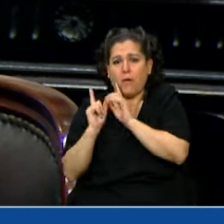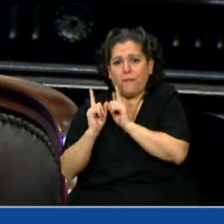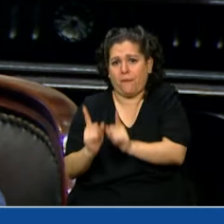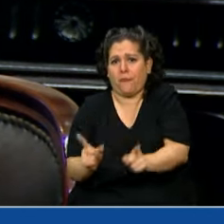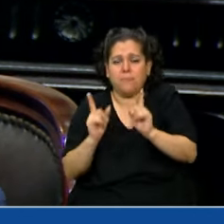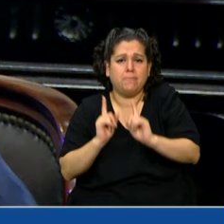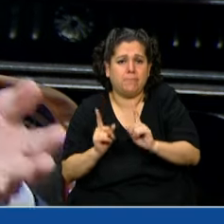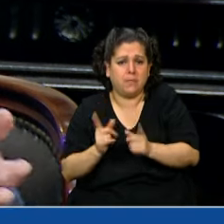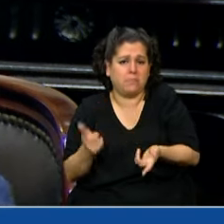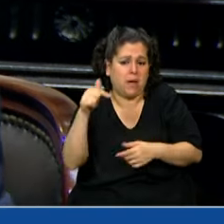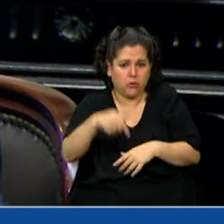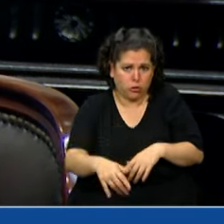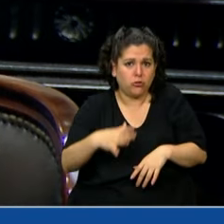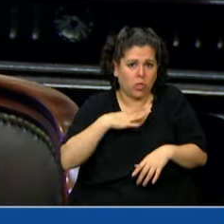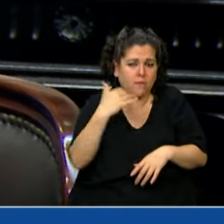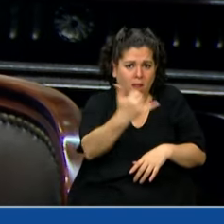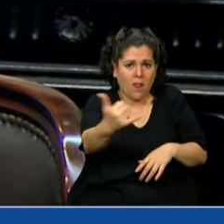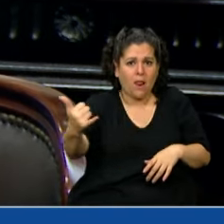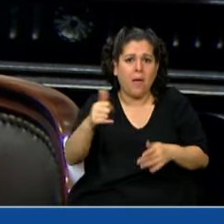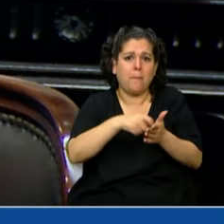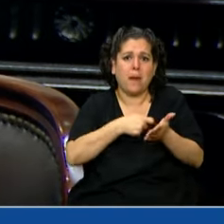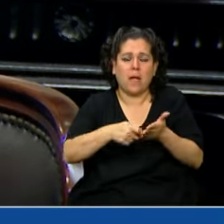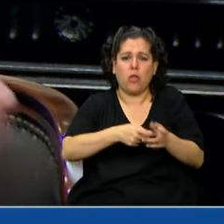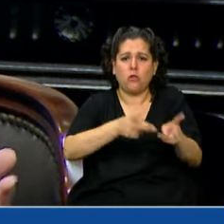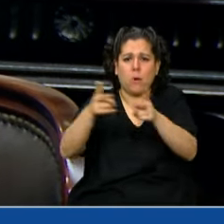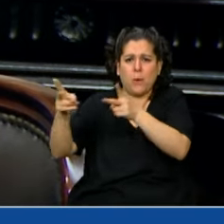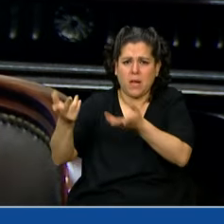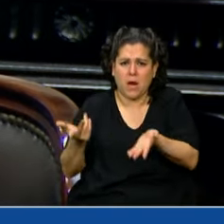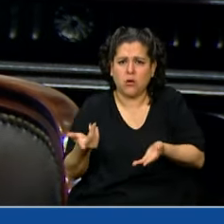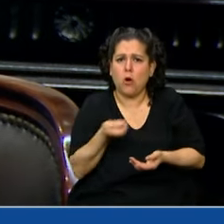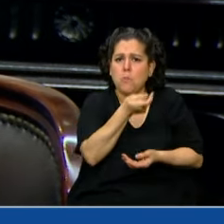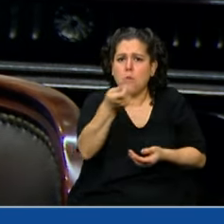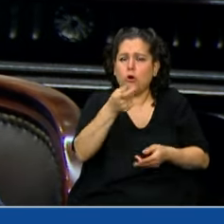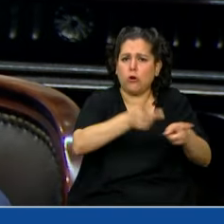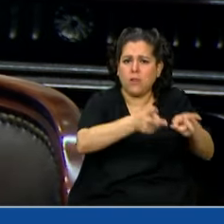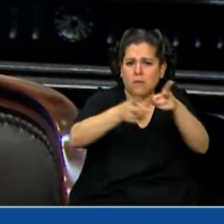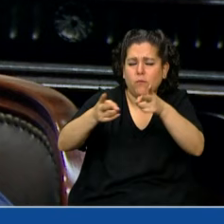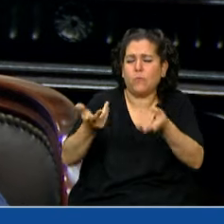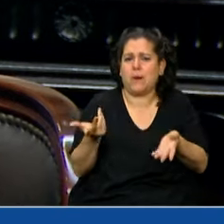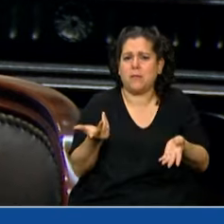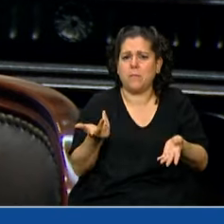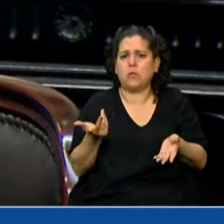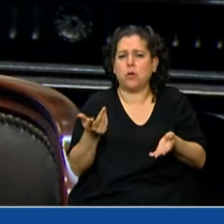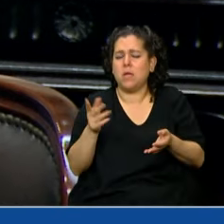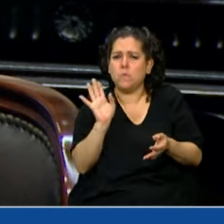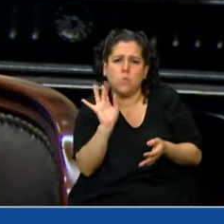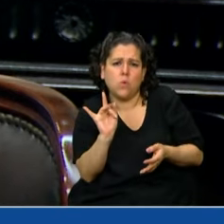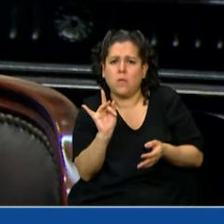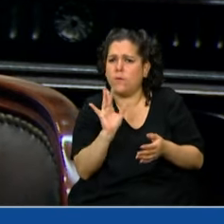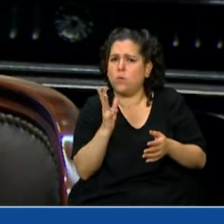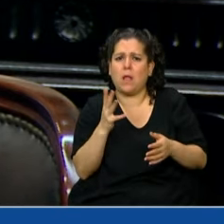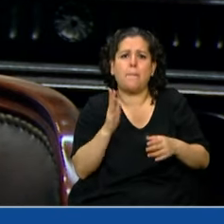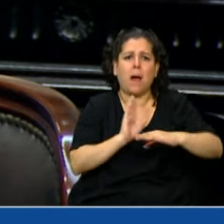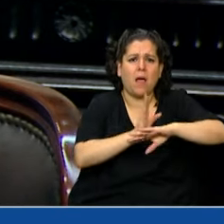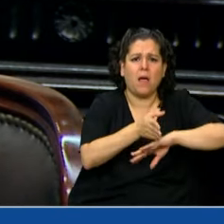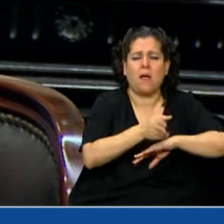hoy en día en el mercado inmobiliario escasez de oferta y dificultad enorme